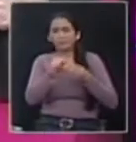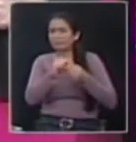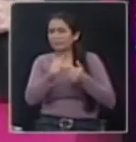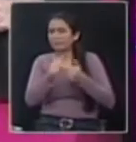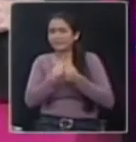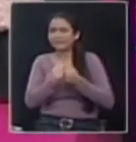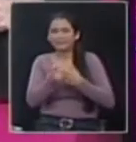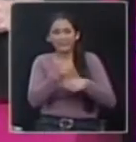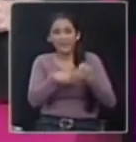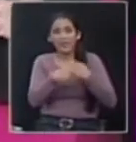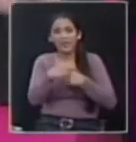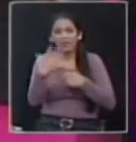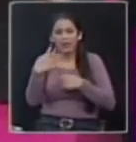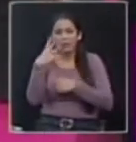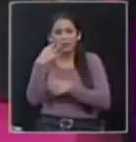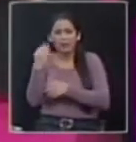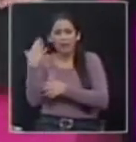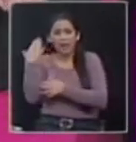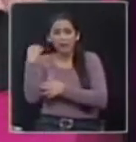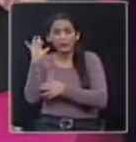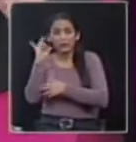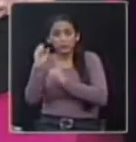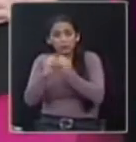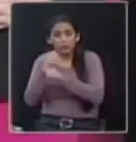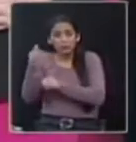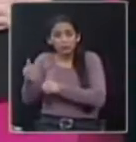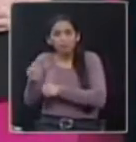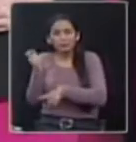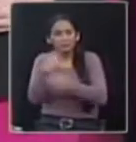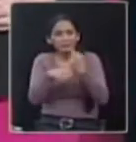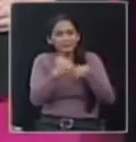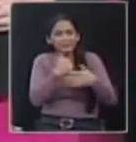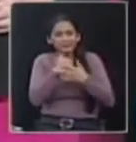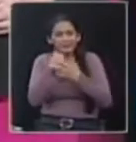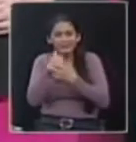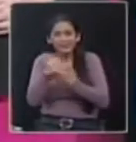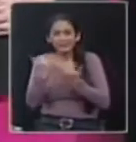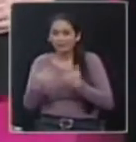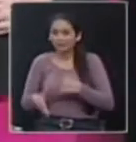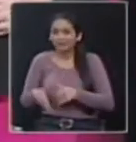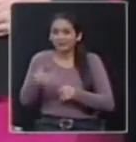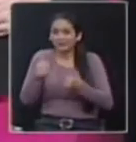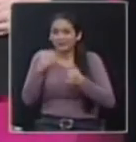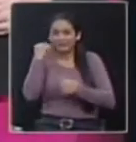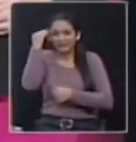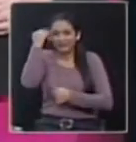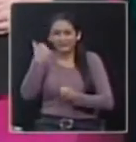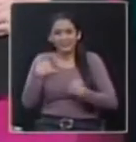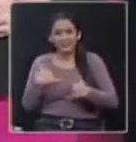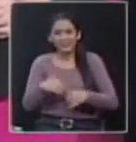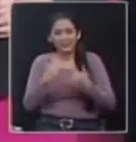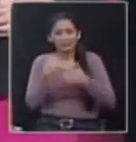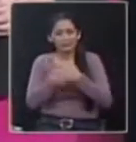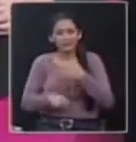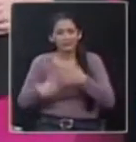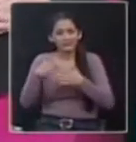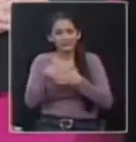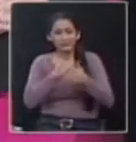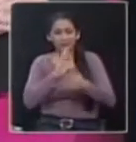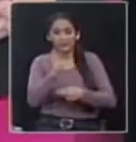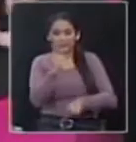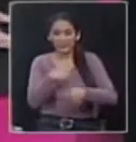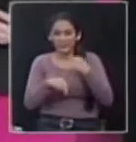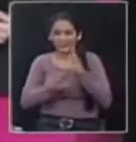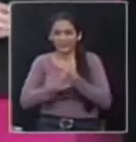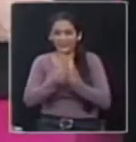los 8 años de edad y resalta que su trabajo y reconocimiento es gracias a la perseverancia y esfuerzo. Nuestra reportera, Nelly